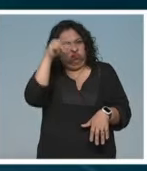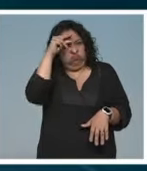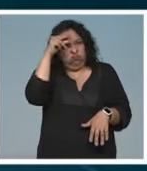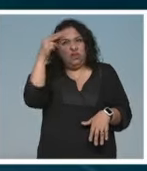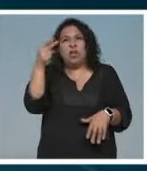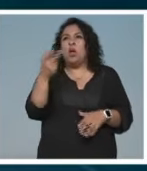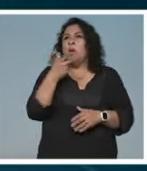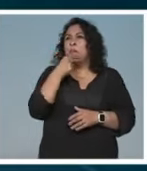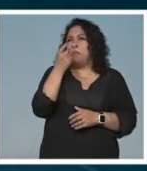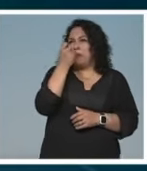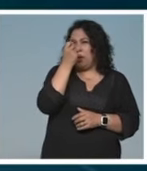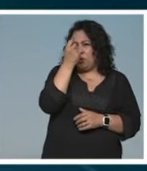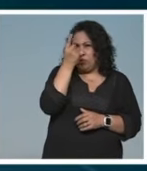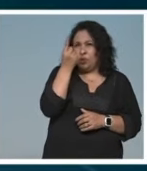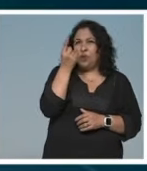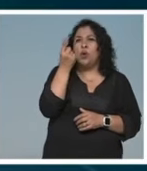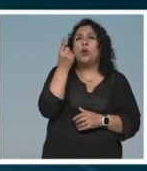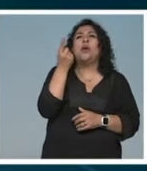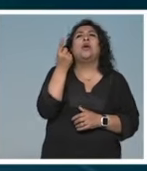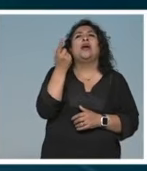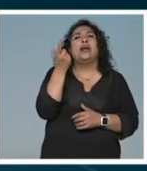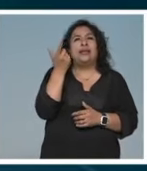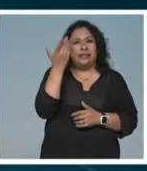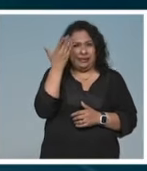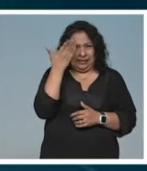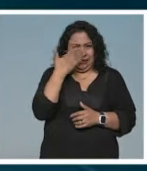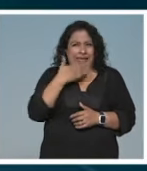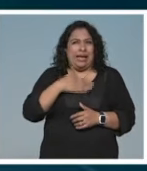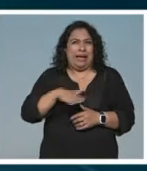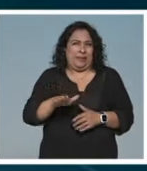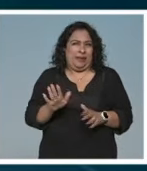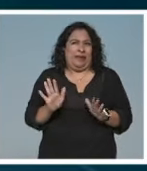un autor que ya